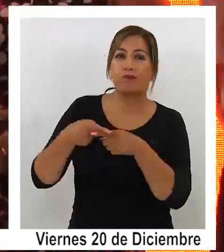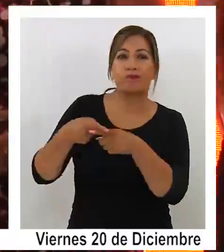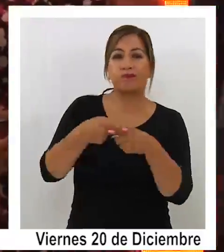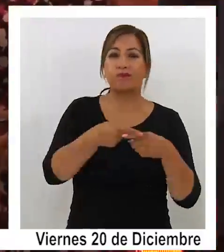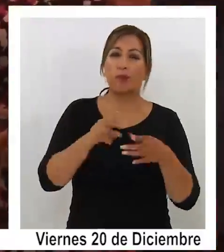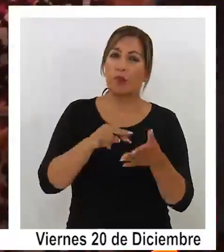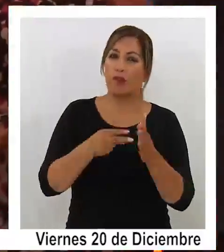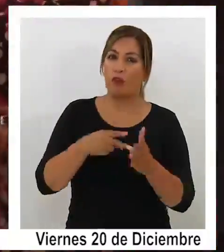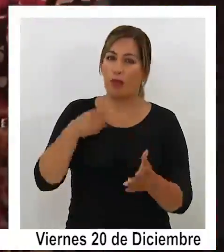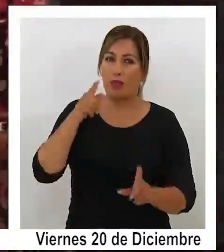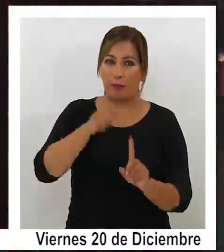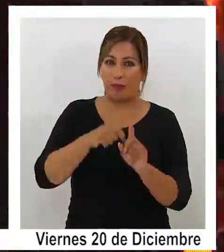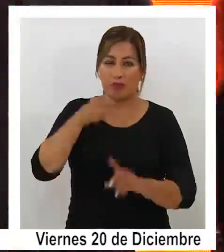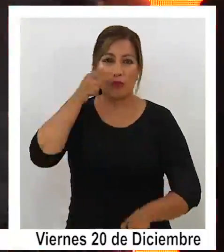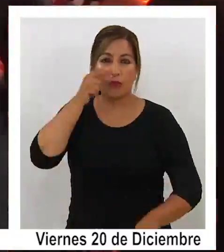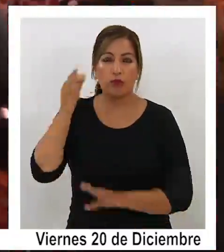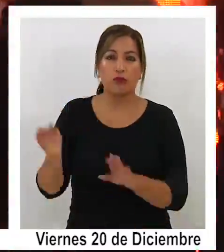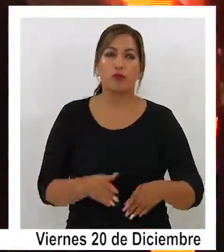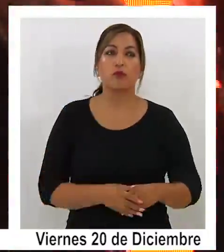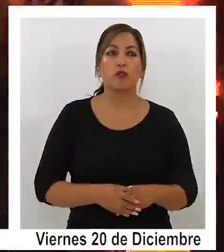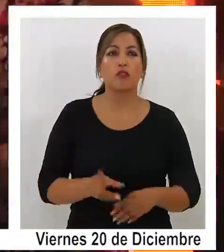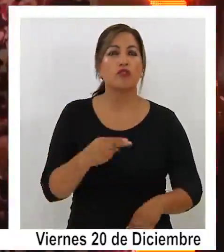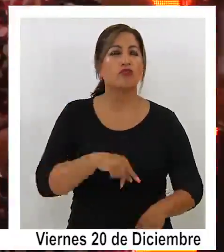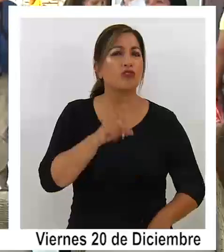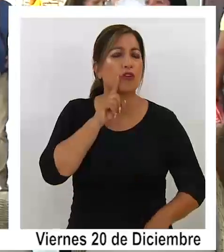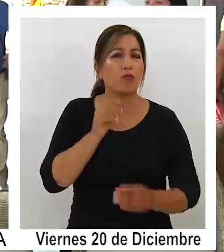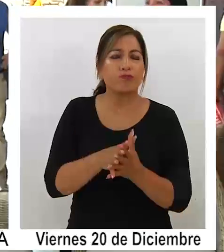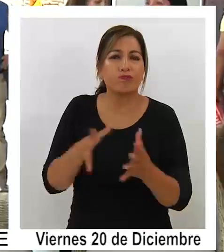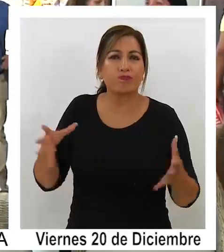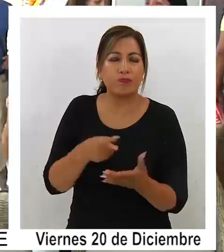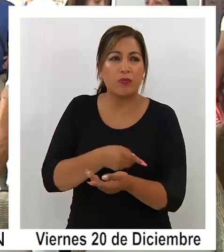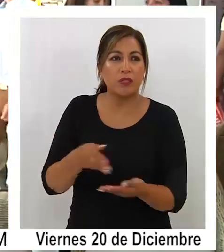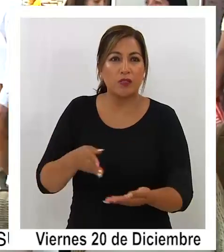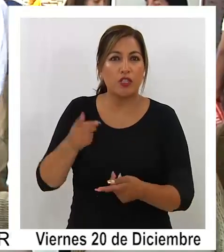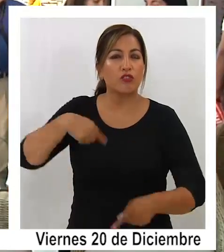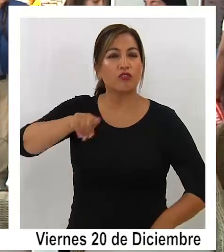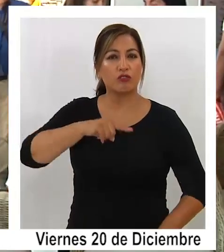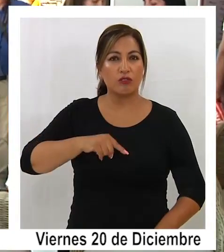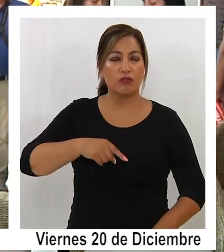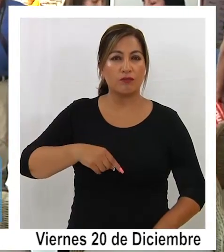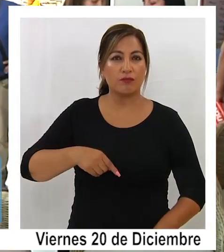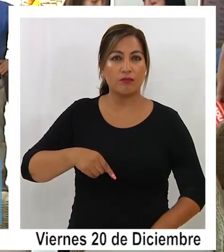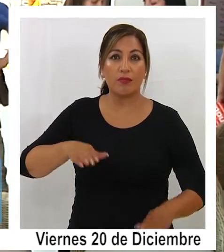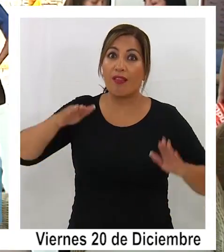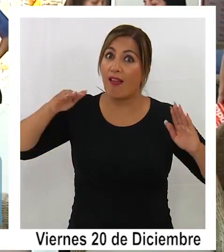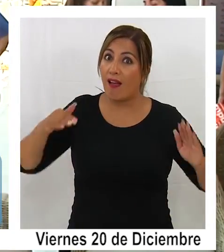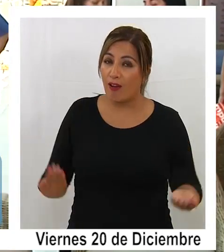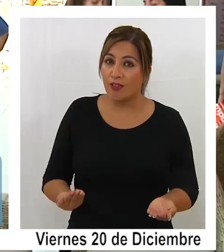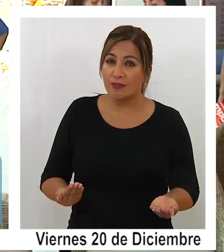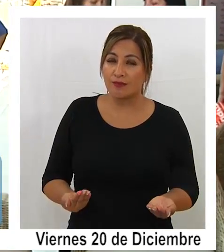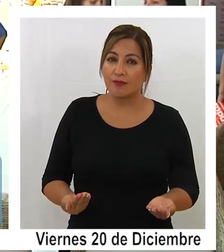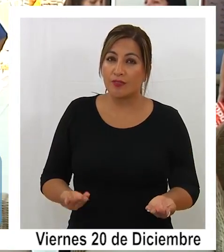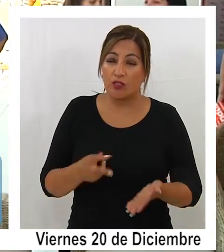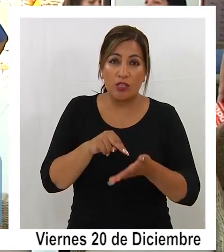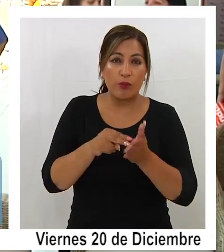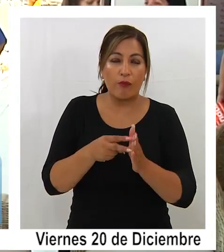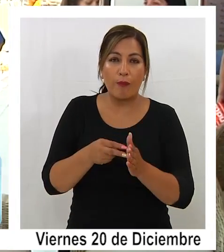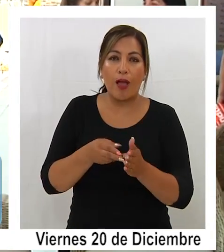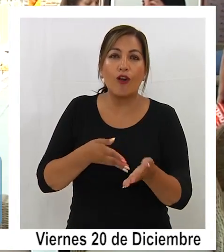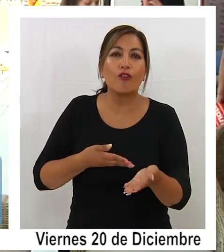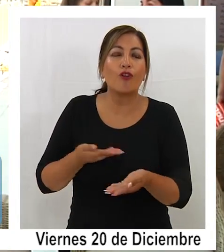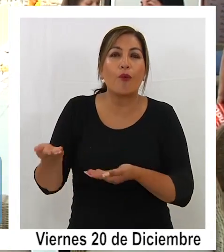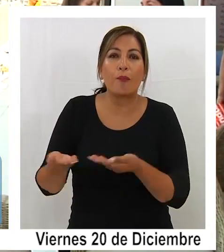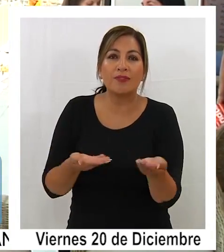a raíz del estallido social de octubre. Tenemos una riqueza increíble y por ende tenemos que en momentos de esta naturaleza